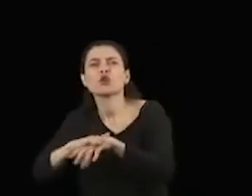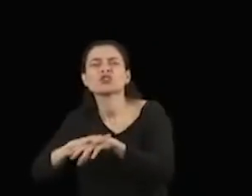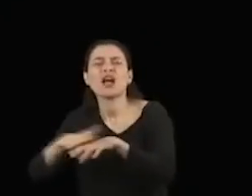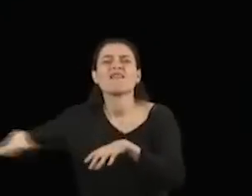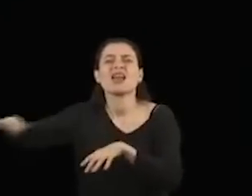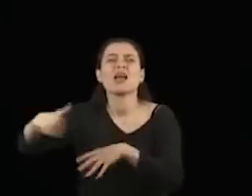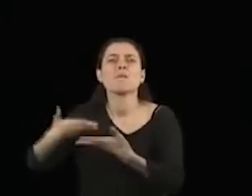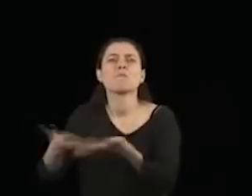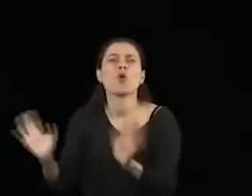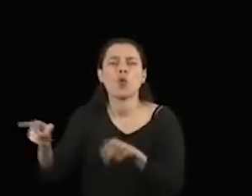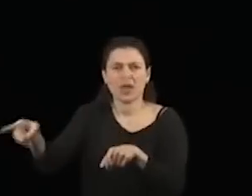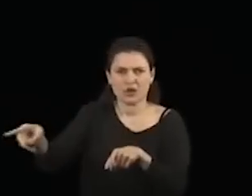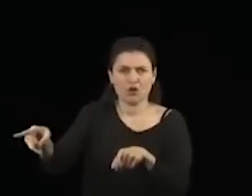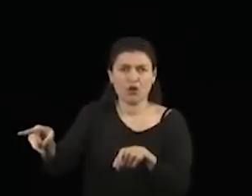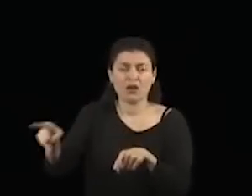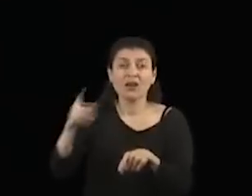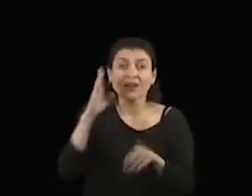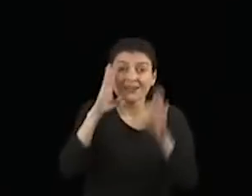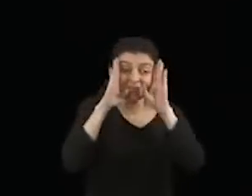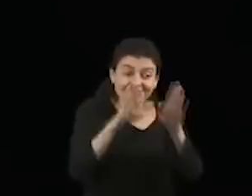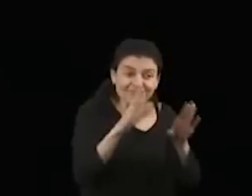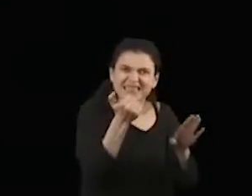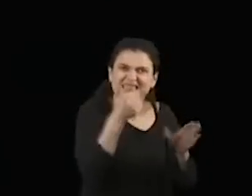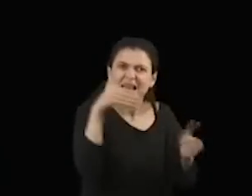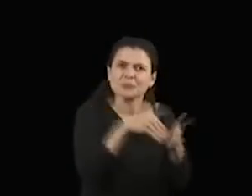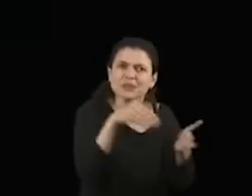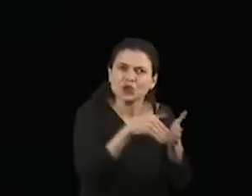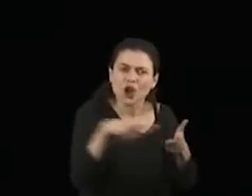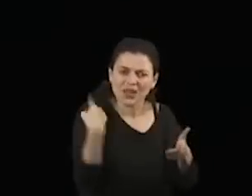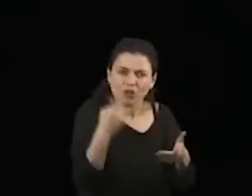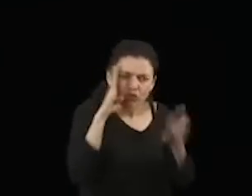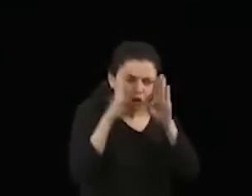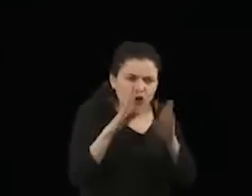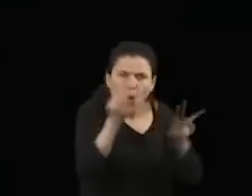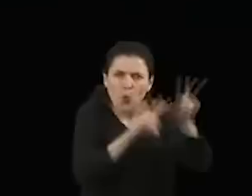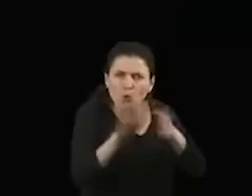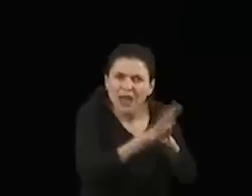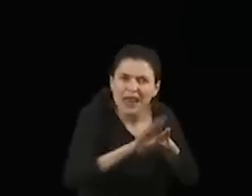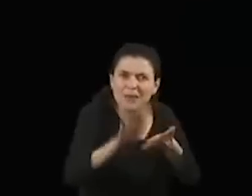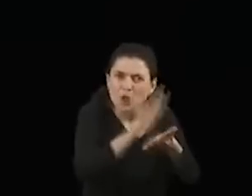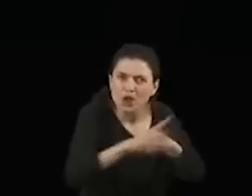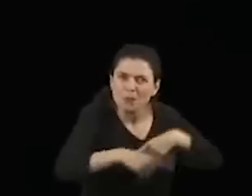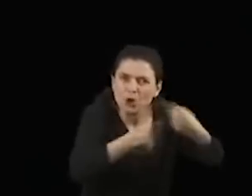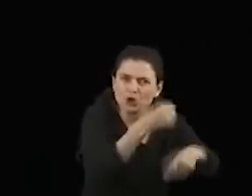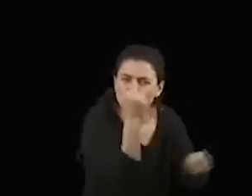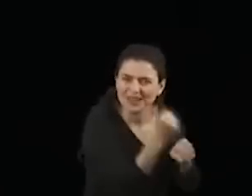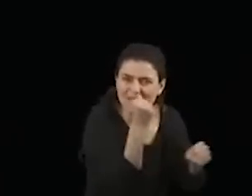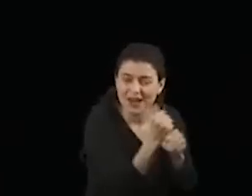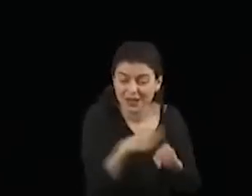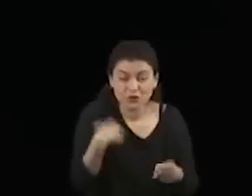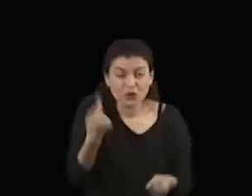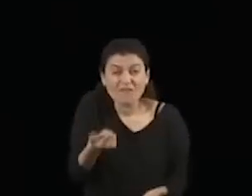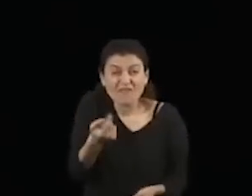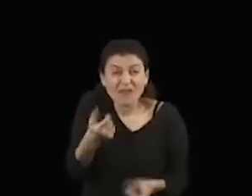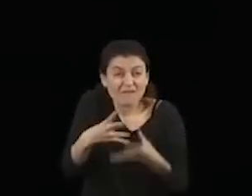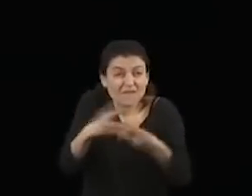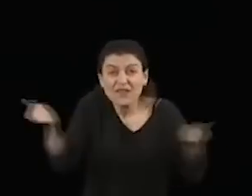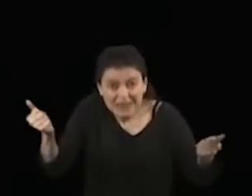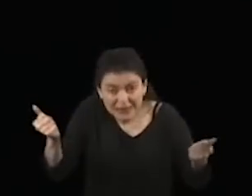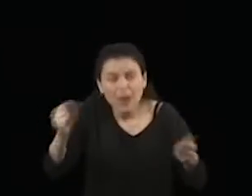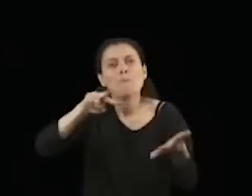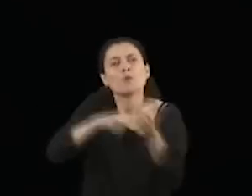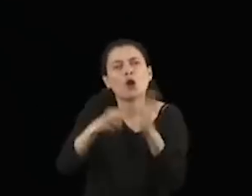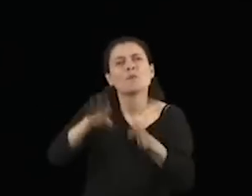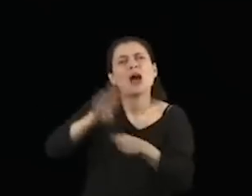falta limpiar nada más que 6 billones. O sea, estamos ahí de terminar con el problema de los